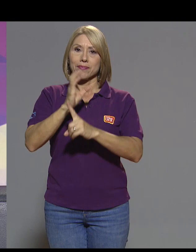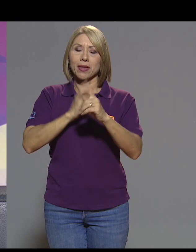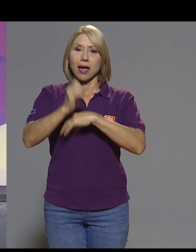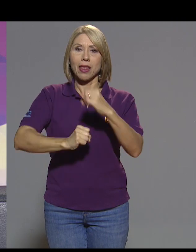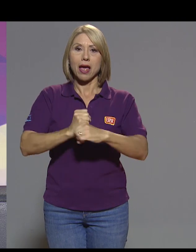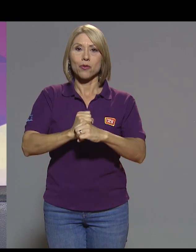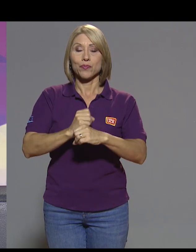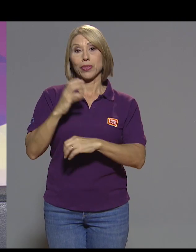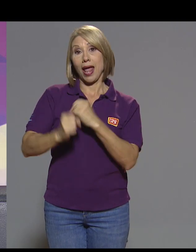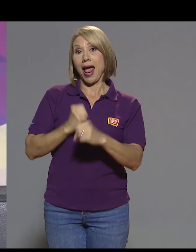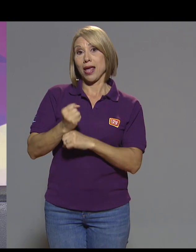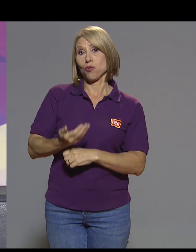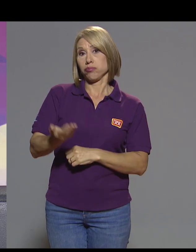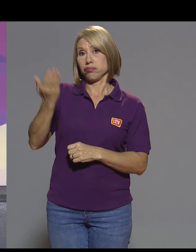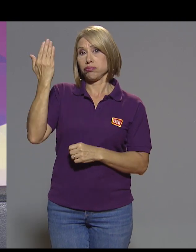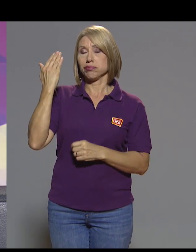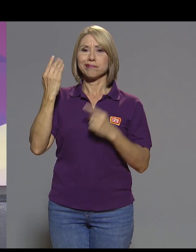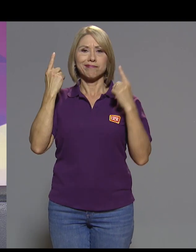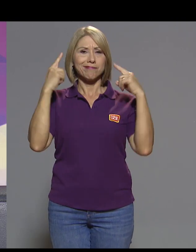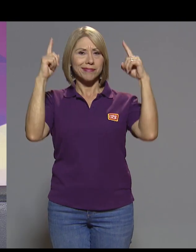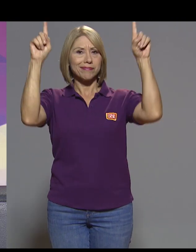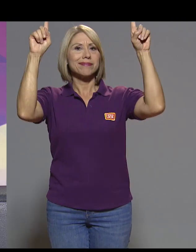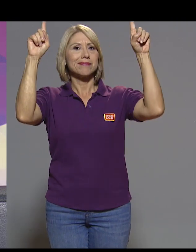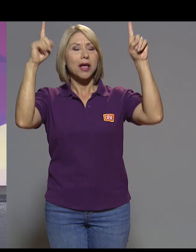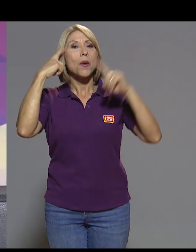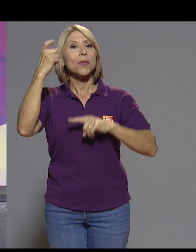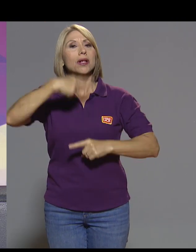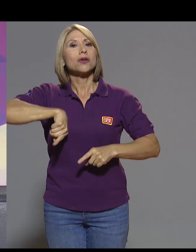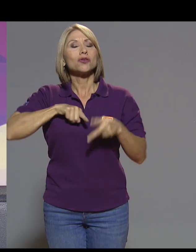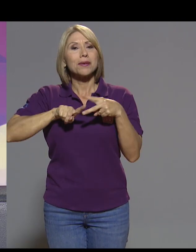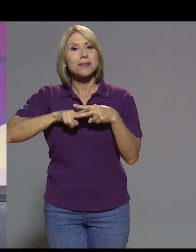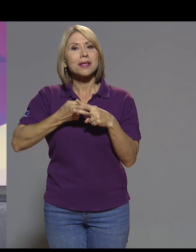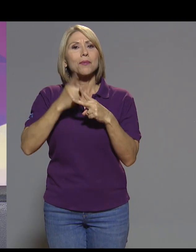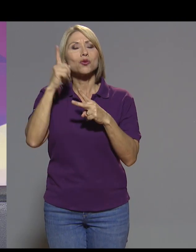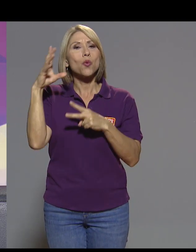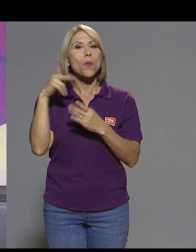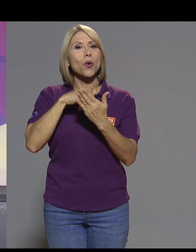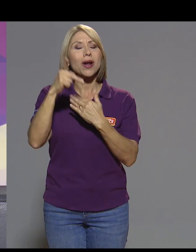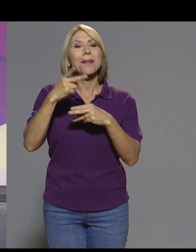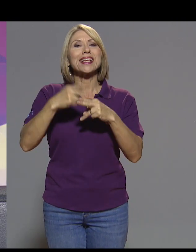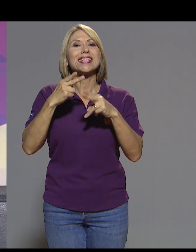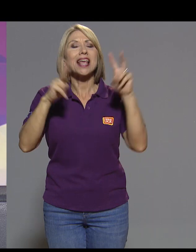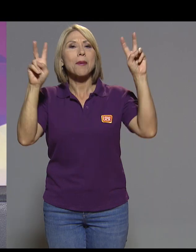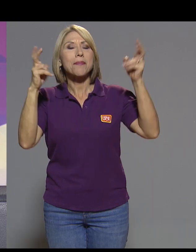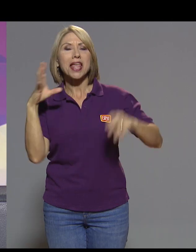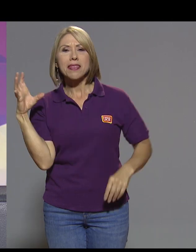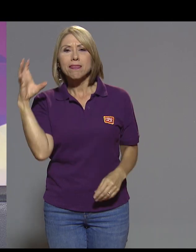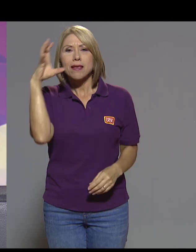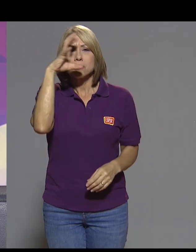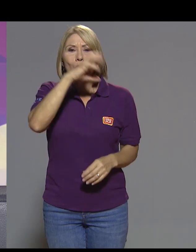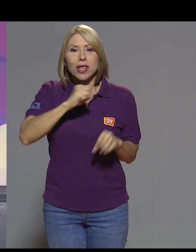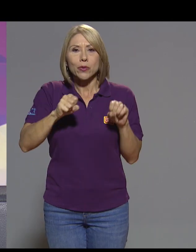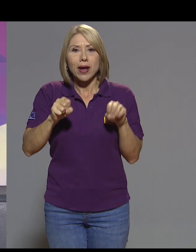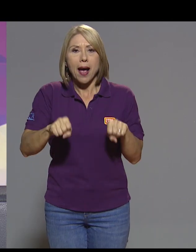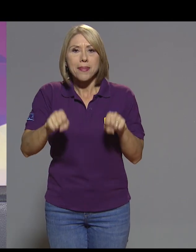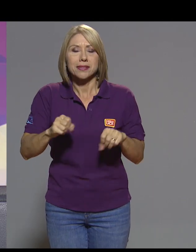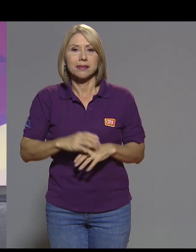bueno el 2018 fue un año bastante exitoso porque arrancamos con un programa que se llama descubriendo capacidades que